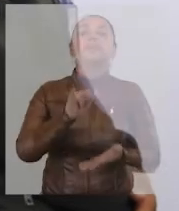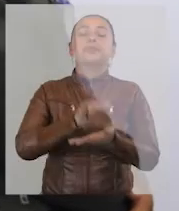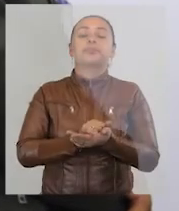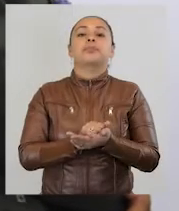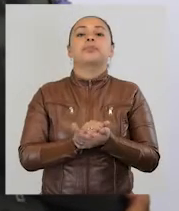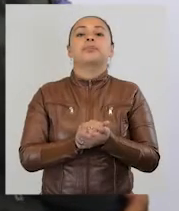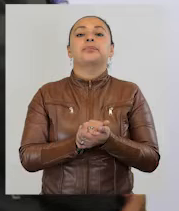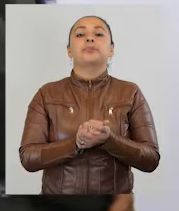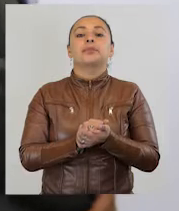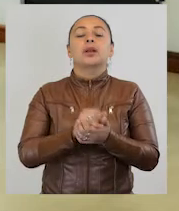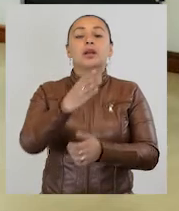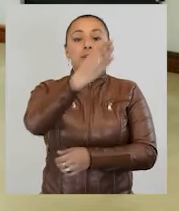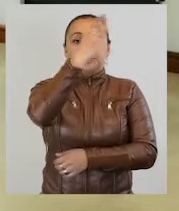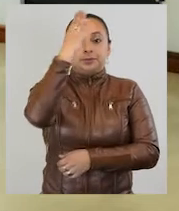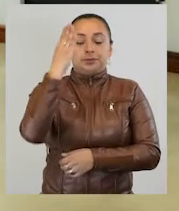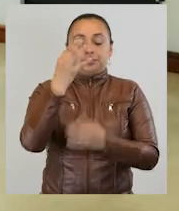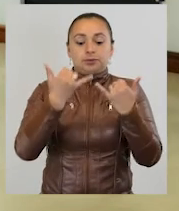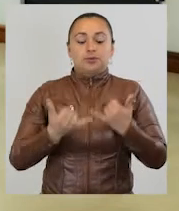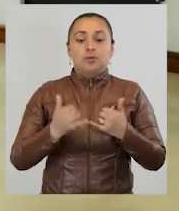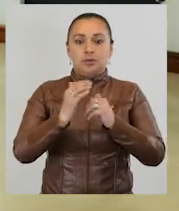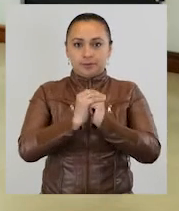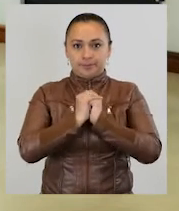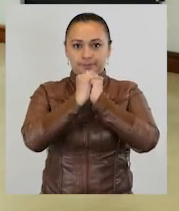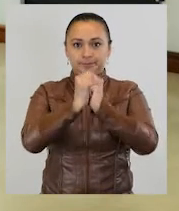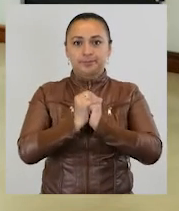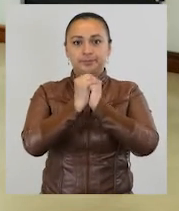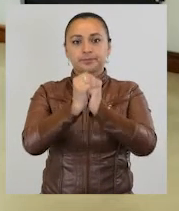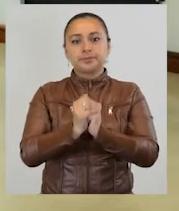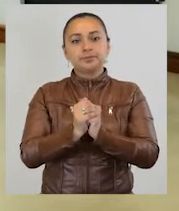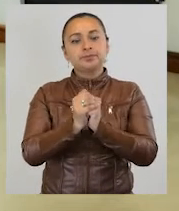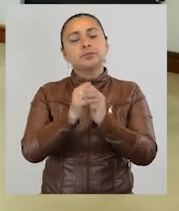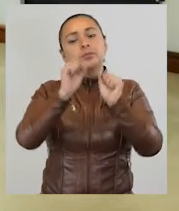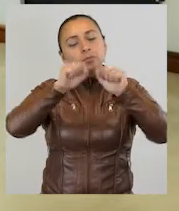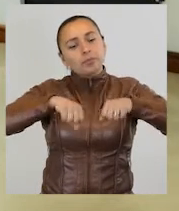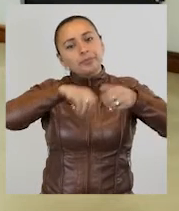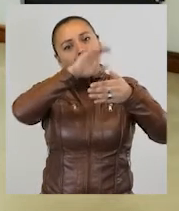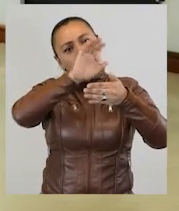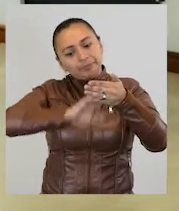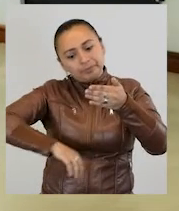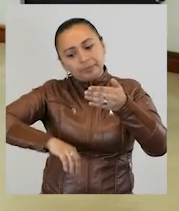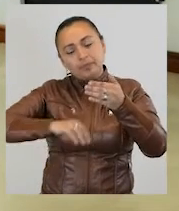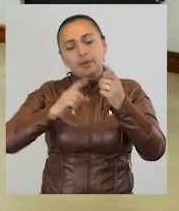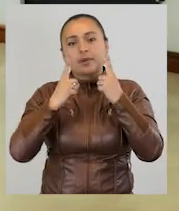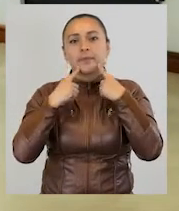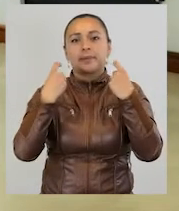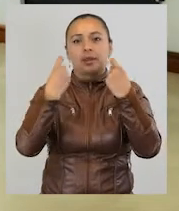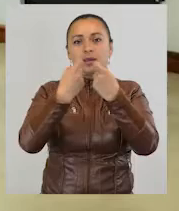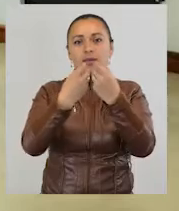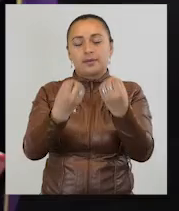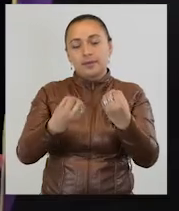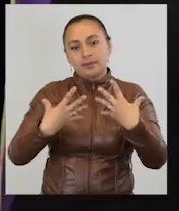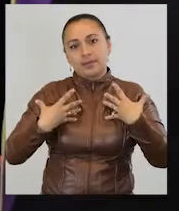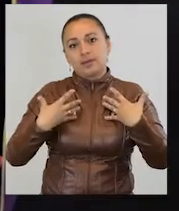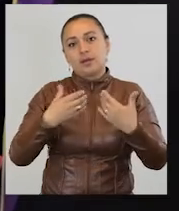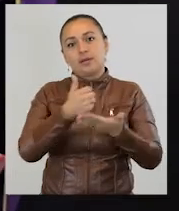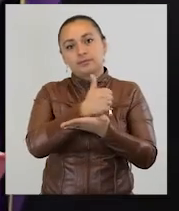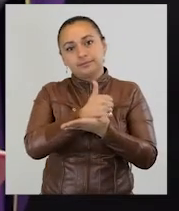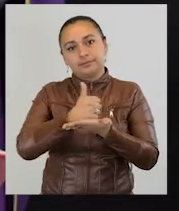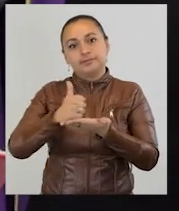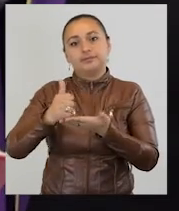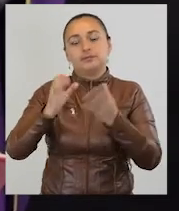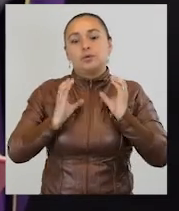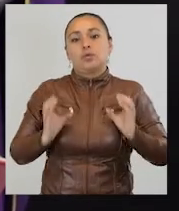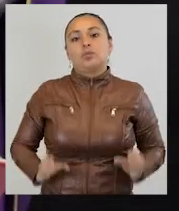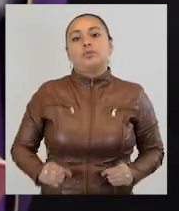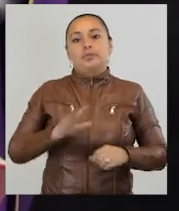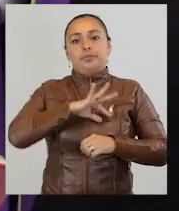Que así sea. Te pedimos, Señor, que esta oblación borre nuestros pecados y santifique el cuerpo